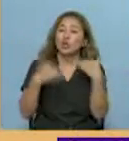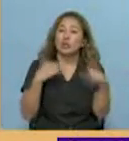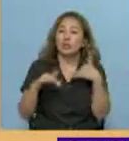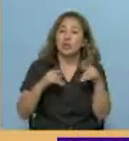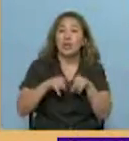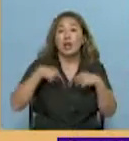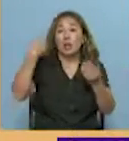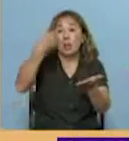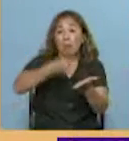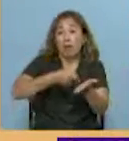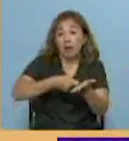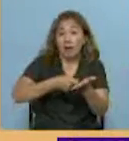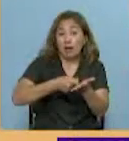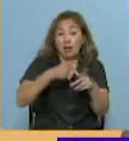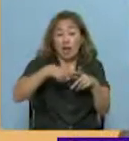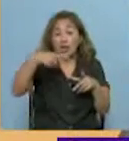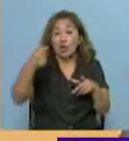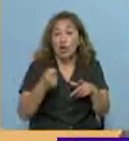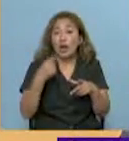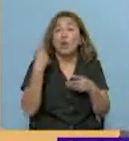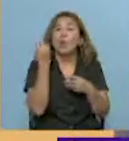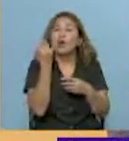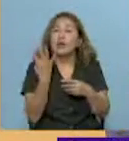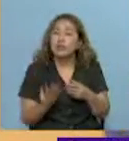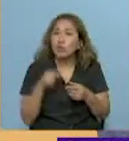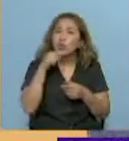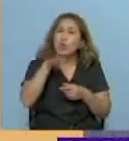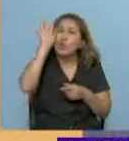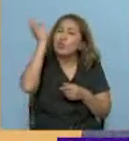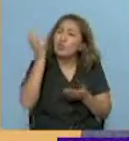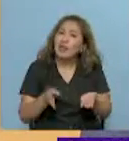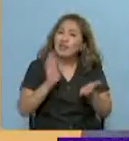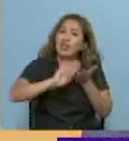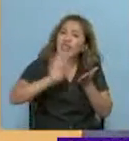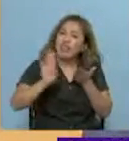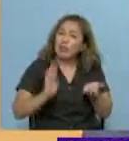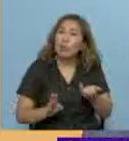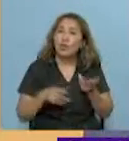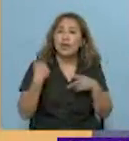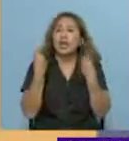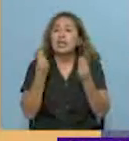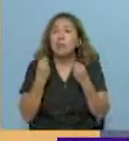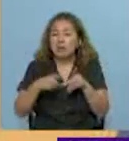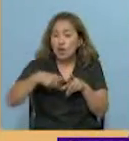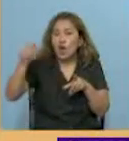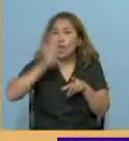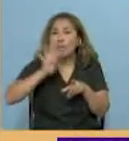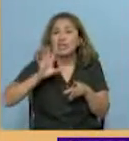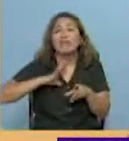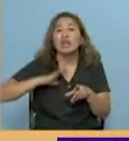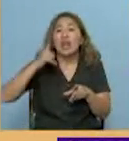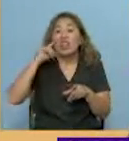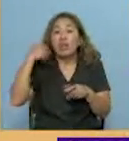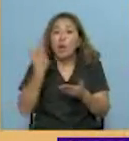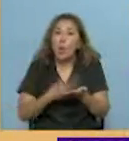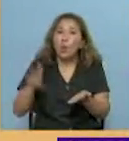pasar a la segunda parte que es eso comercial de endeudamiento los pasivos como es el tema del amarillamiento estamos a muy pocos días de volver